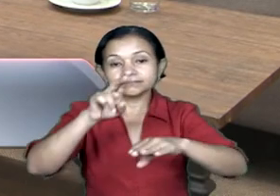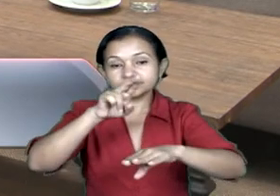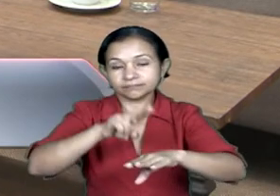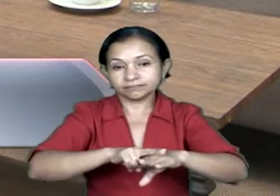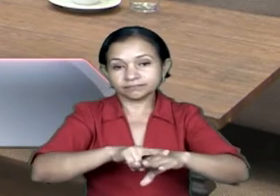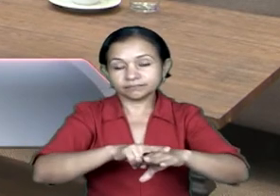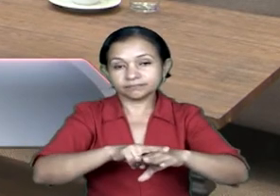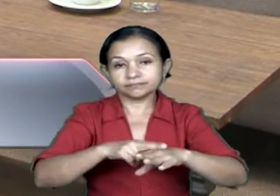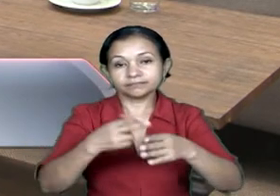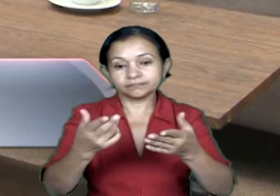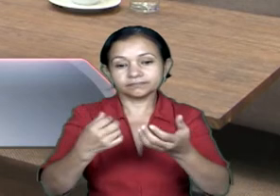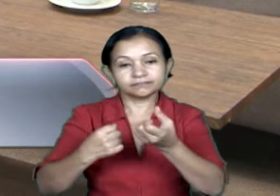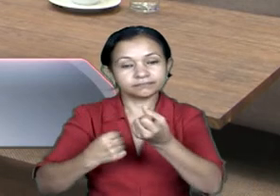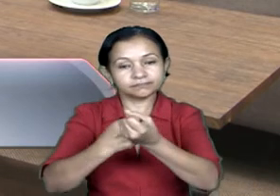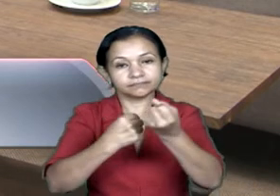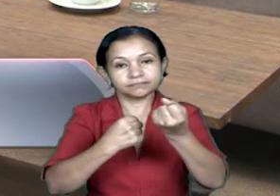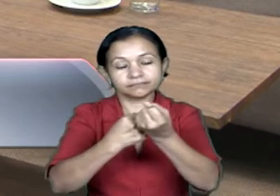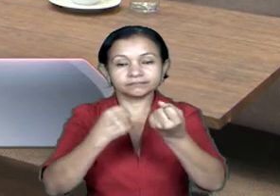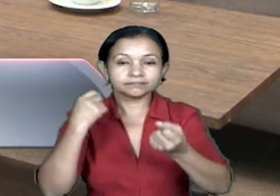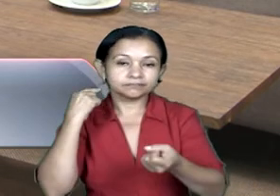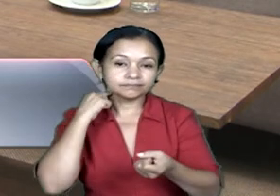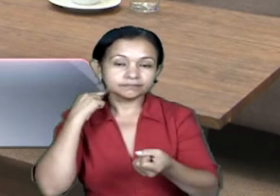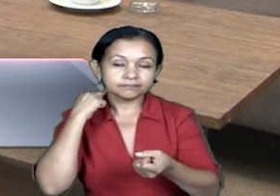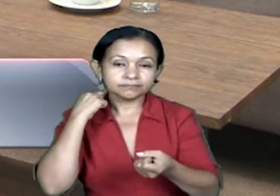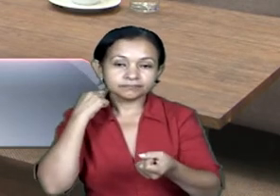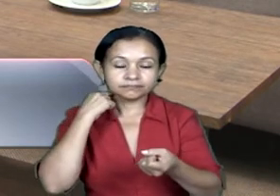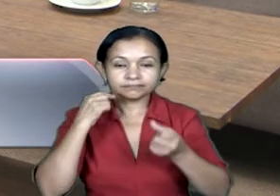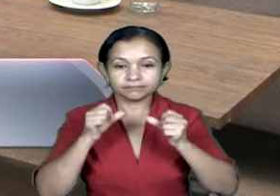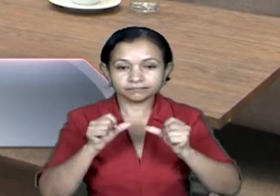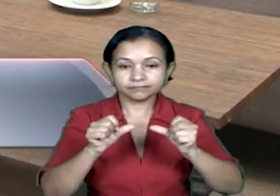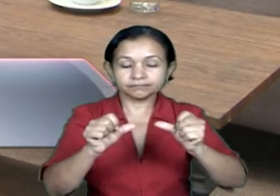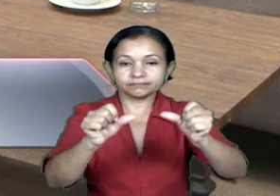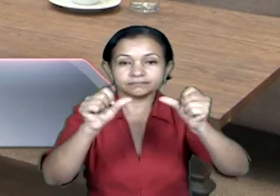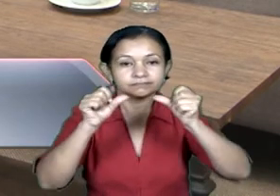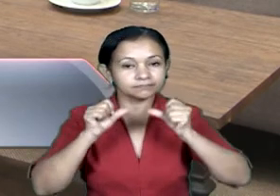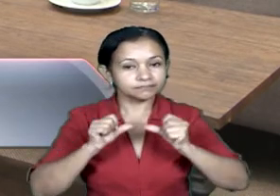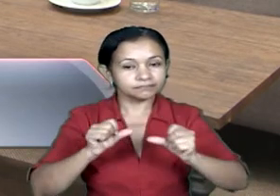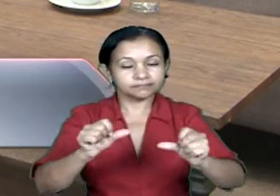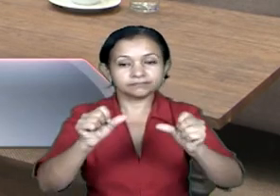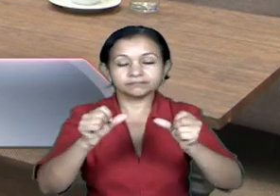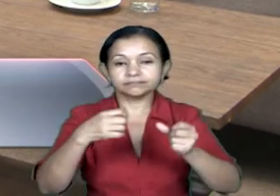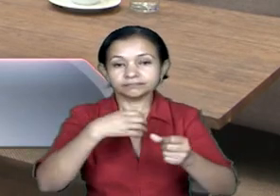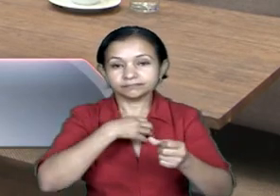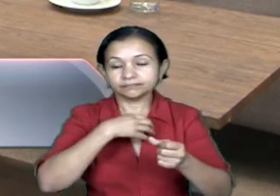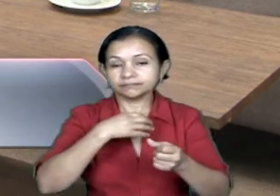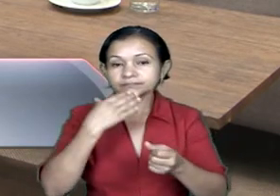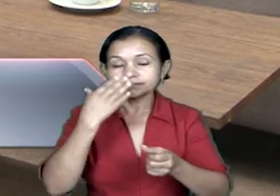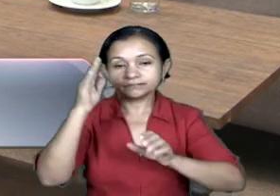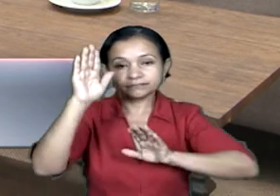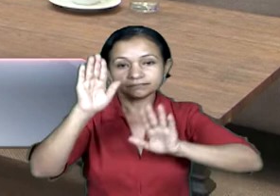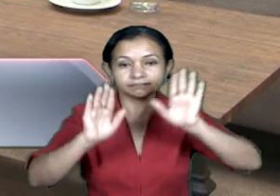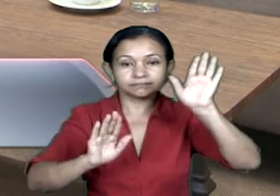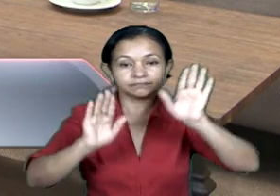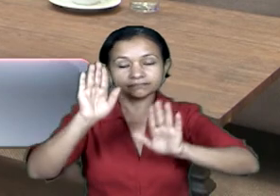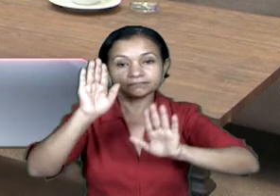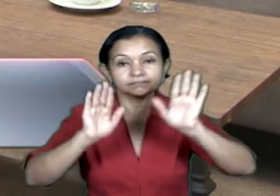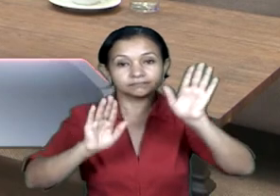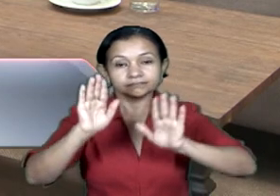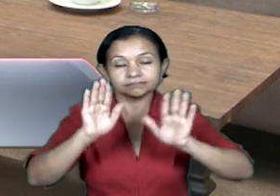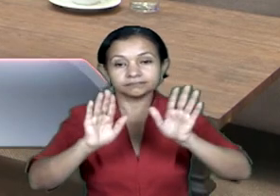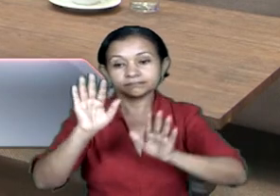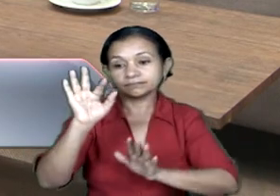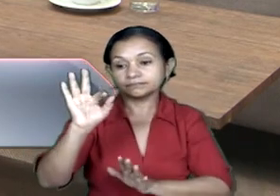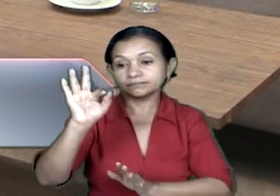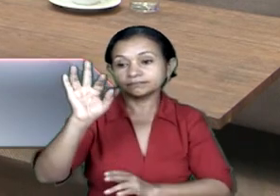por apoyarnos siempre, constantemente, es nuestra causa de participación en los